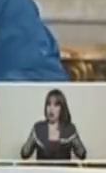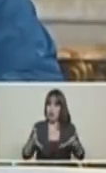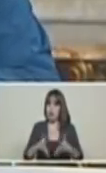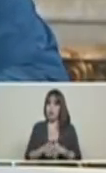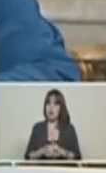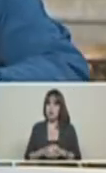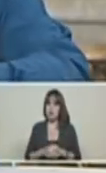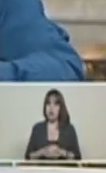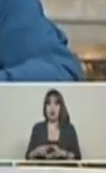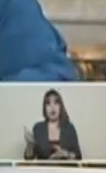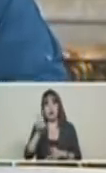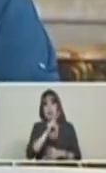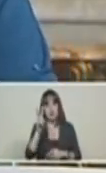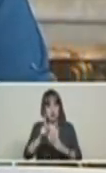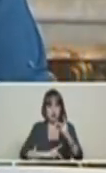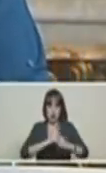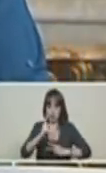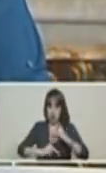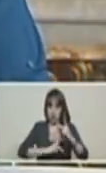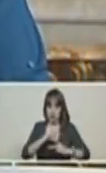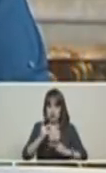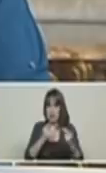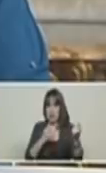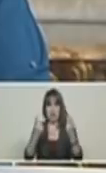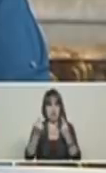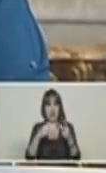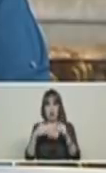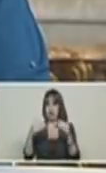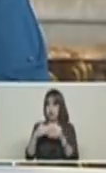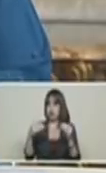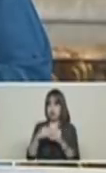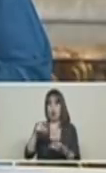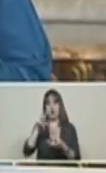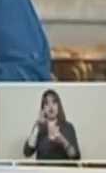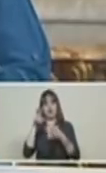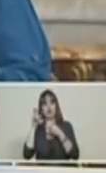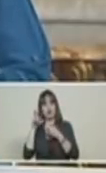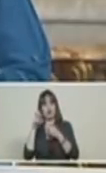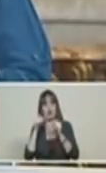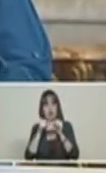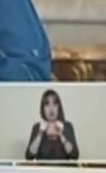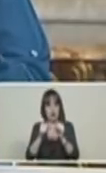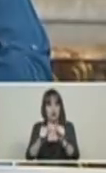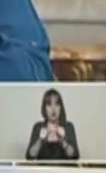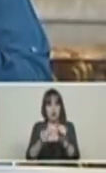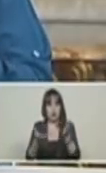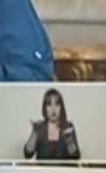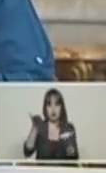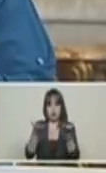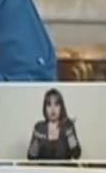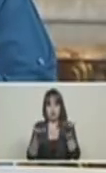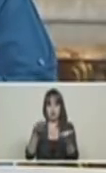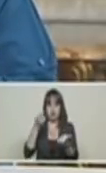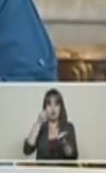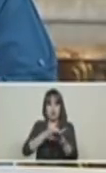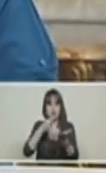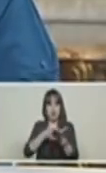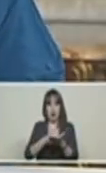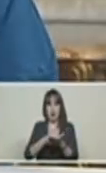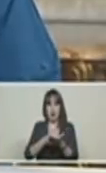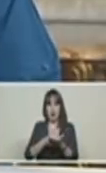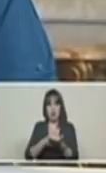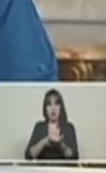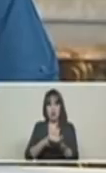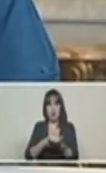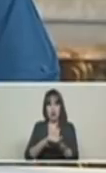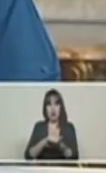Si Venezuela produce sus riquezas en divisa y estabilizamos la inversión en divisa,